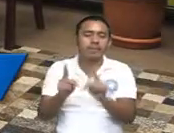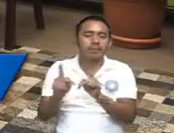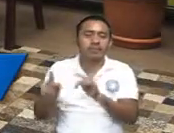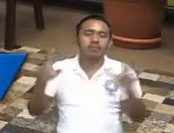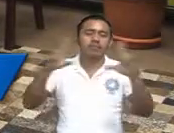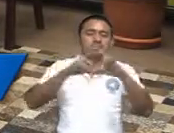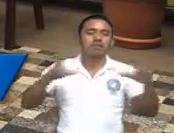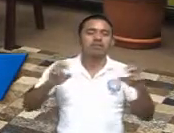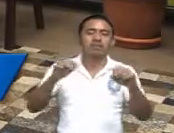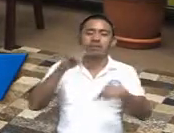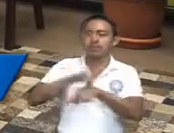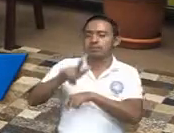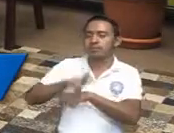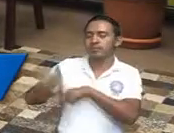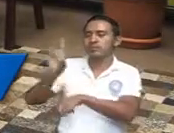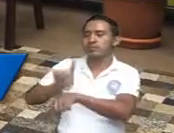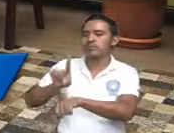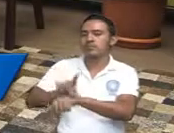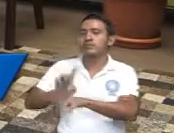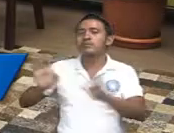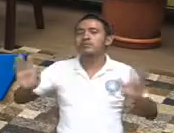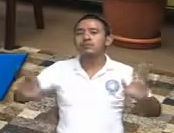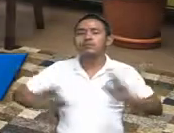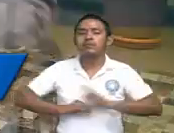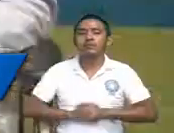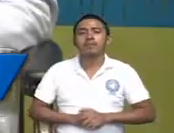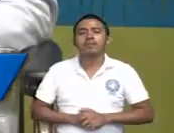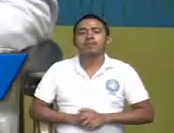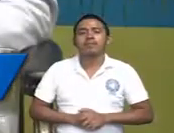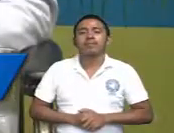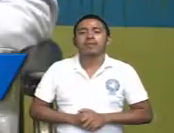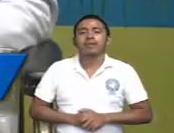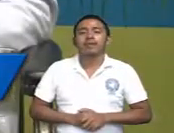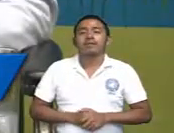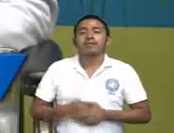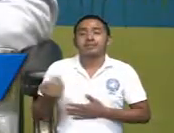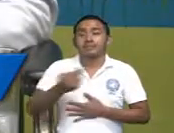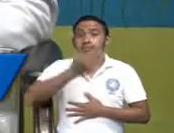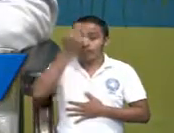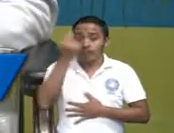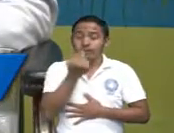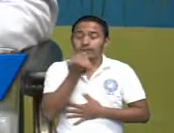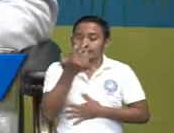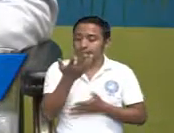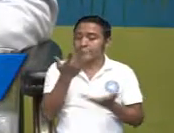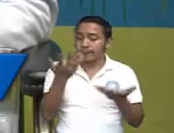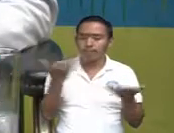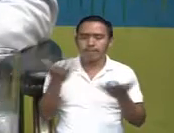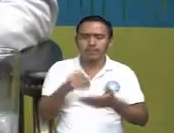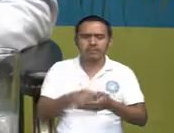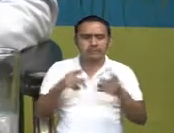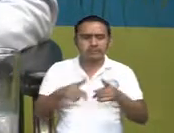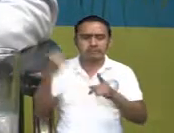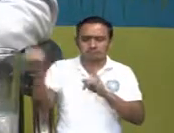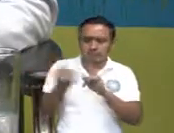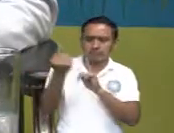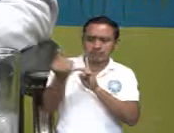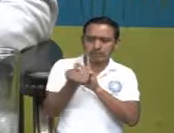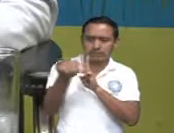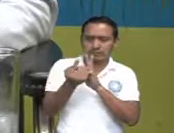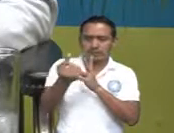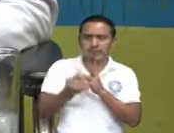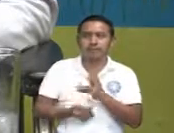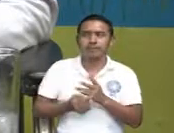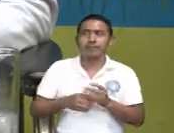nicaragüense y por qué bueno te quiero decir que la consulta de este del oído es